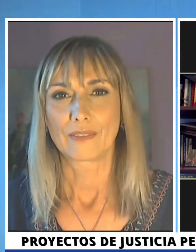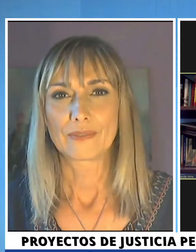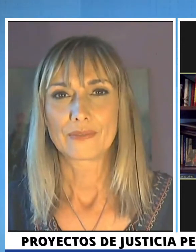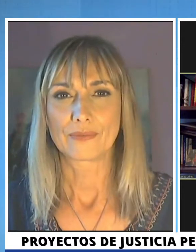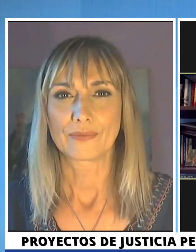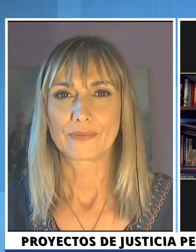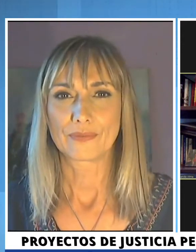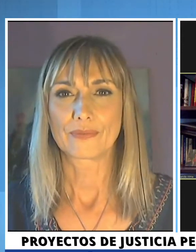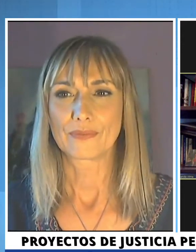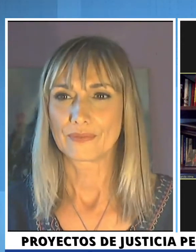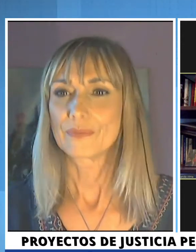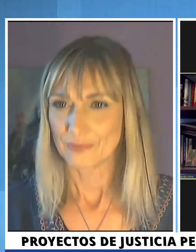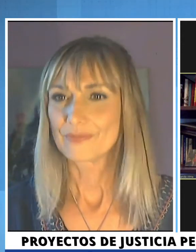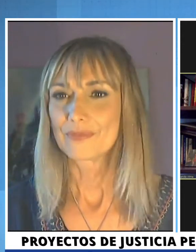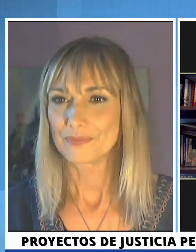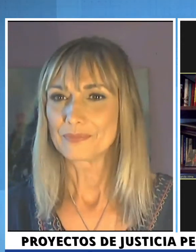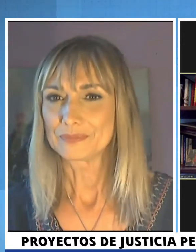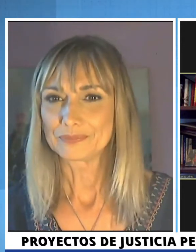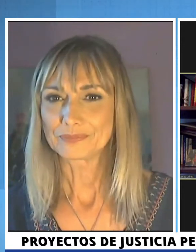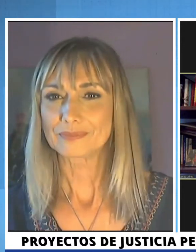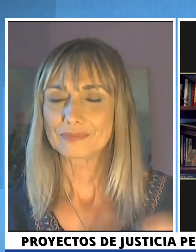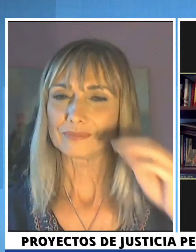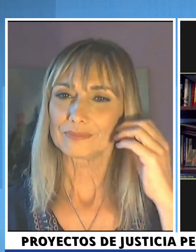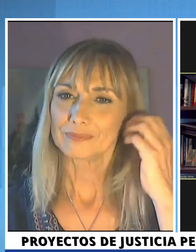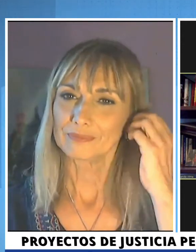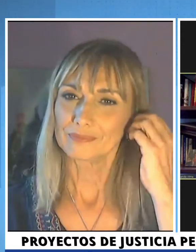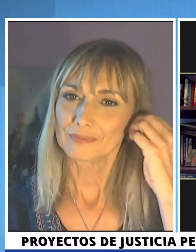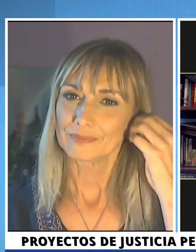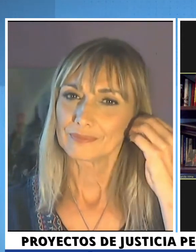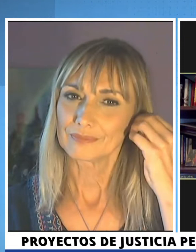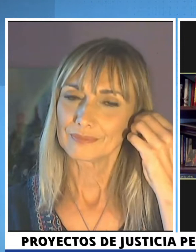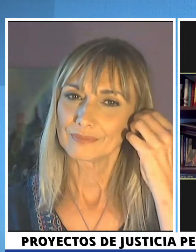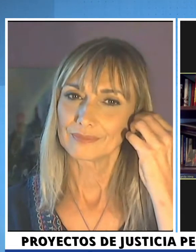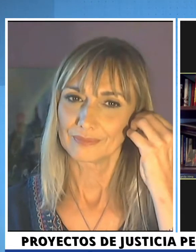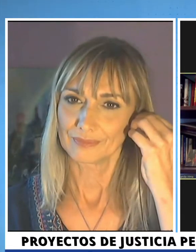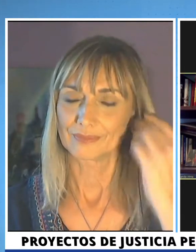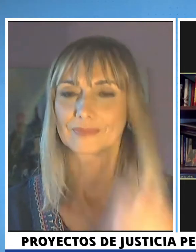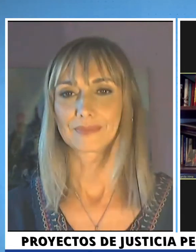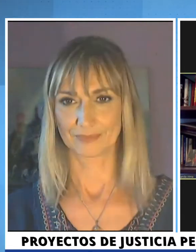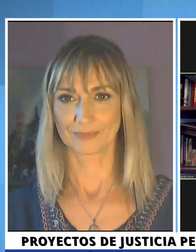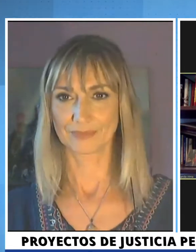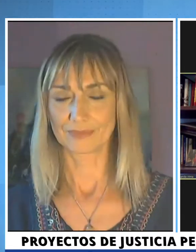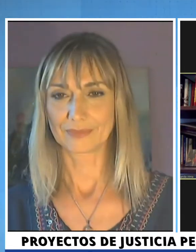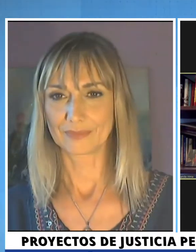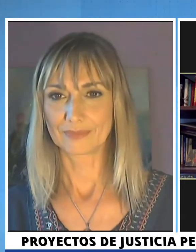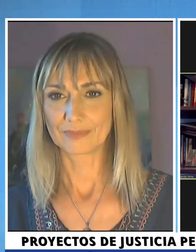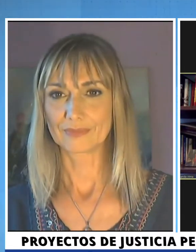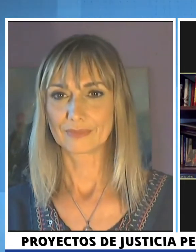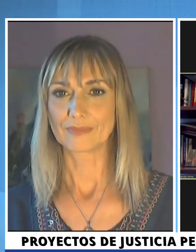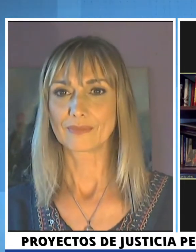Bueno, sin duda es lo que pasa con la asistencia, ¿no? También me parece una de las dimensiones.